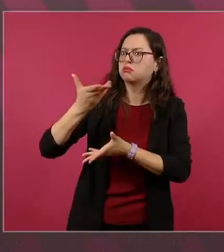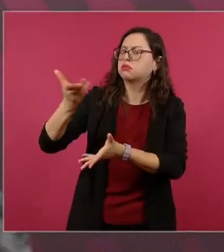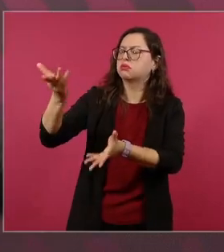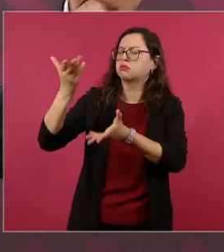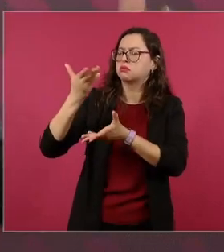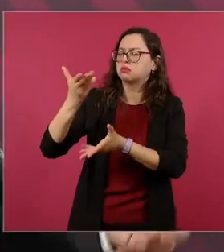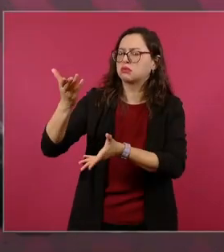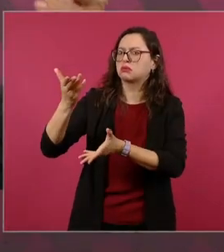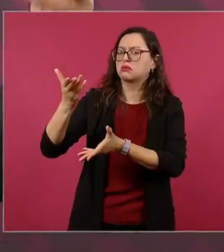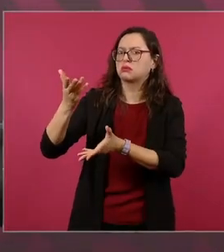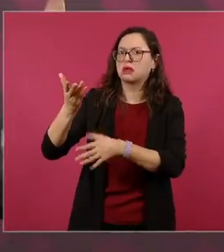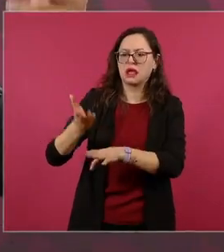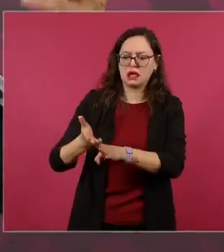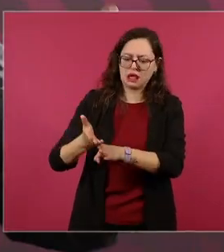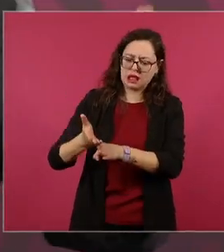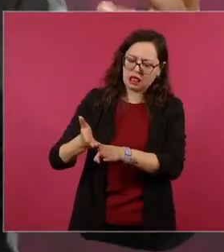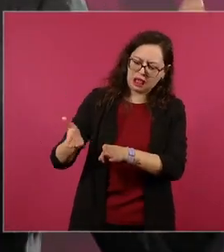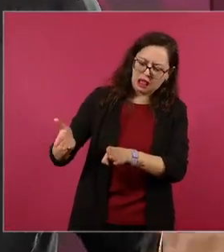¿A dónde